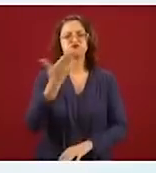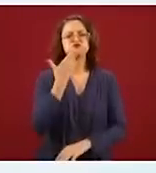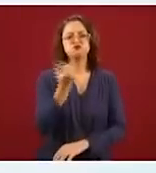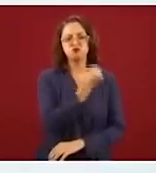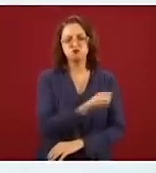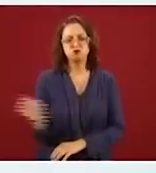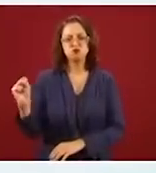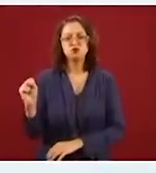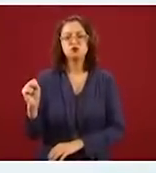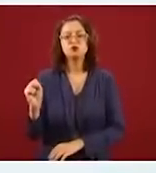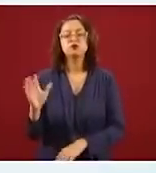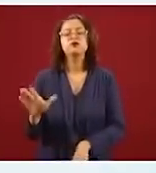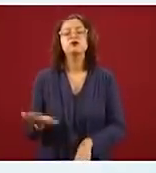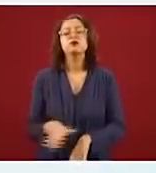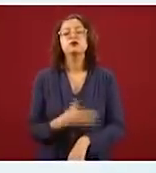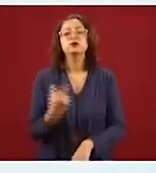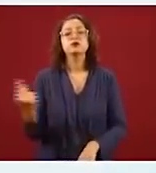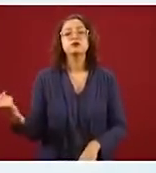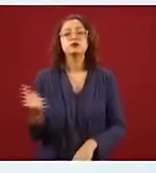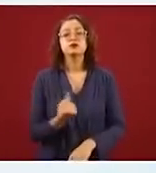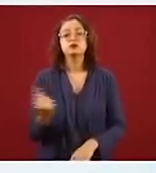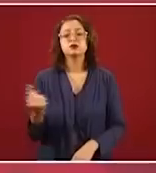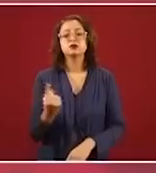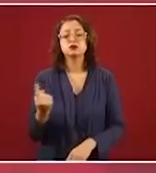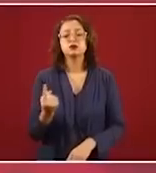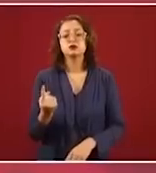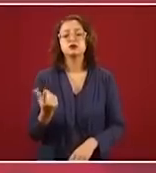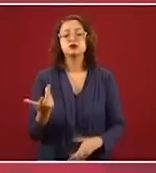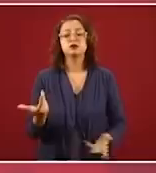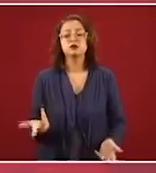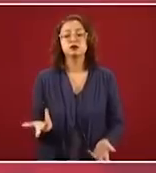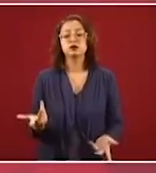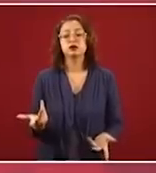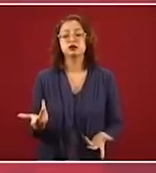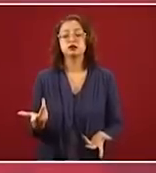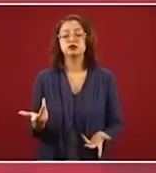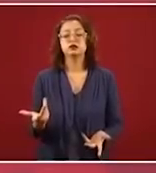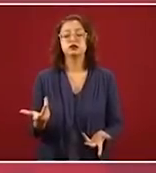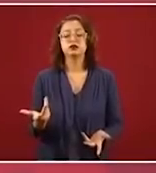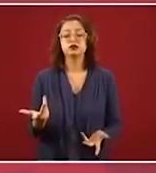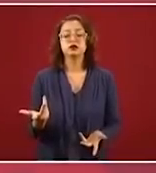porque también si se detienen, que